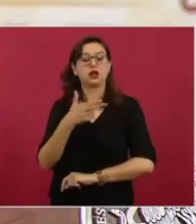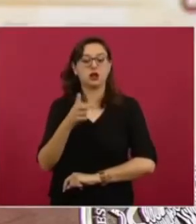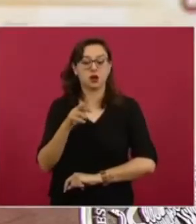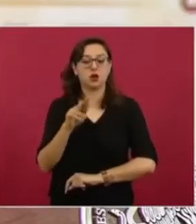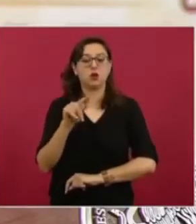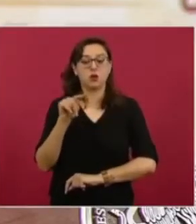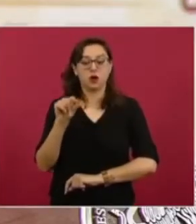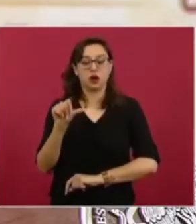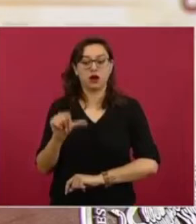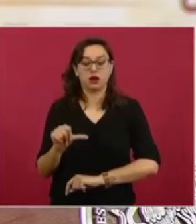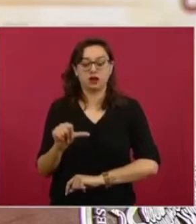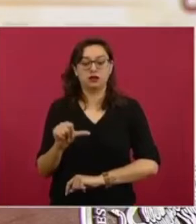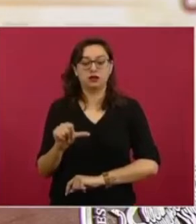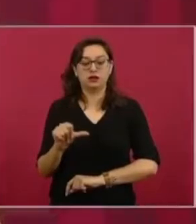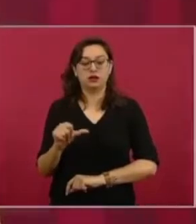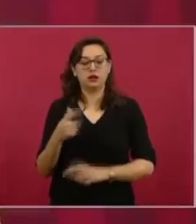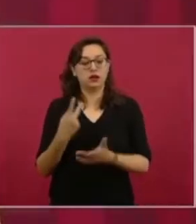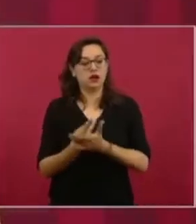Los condecoraban